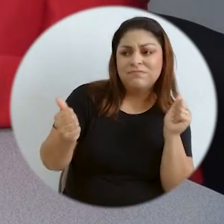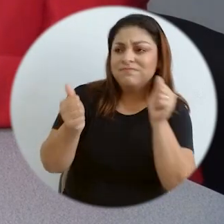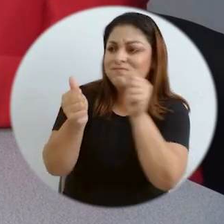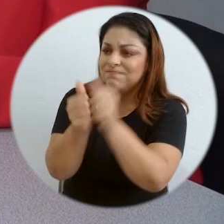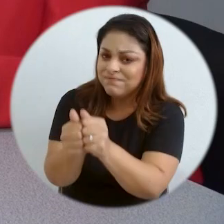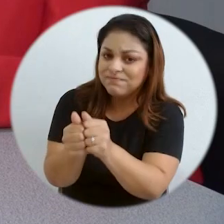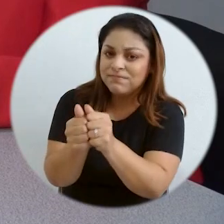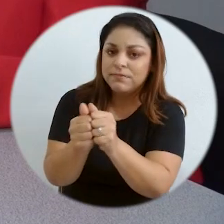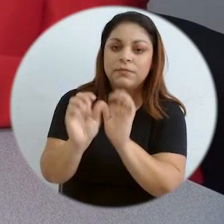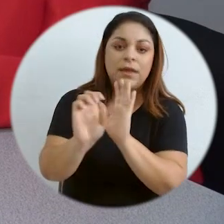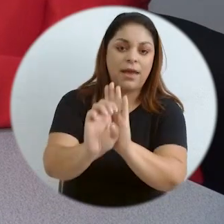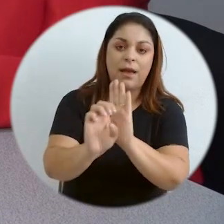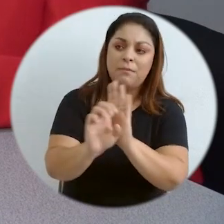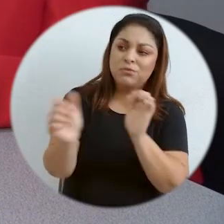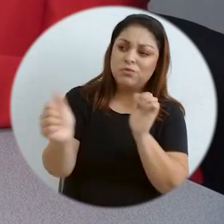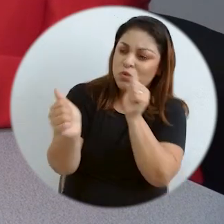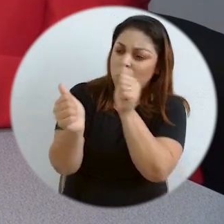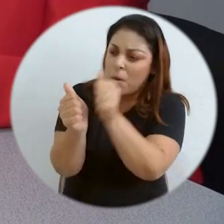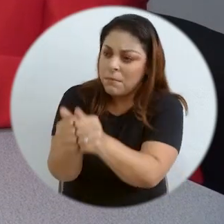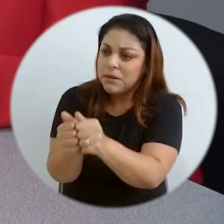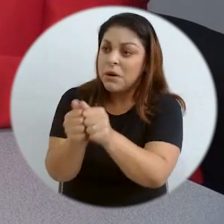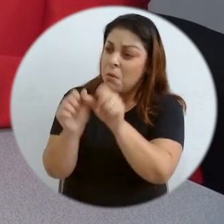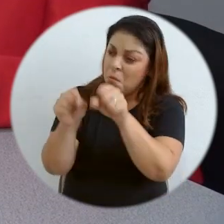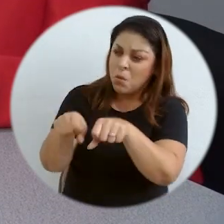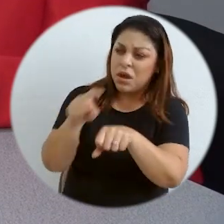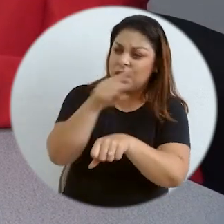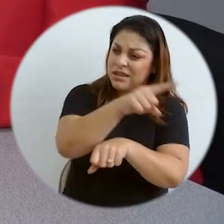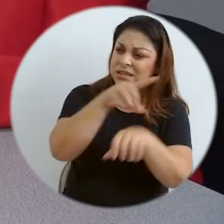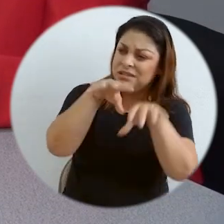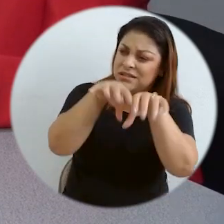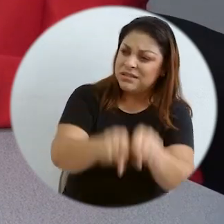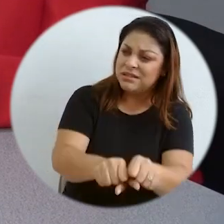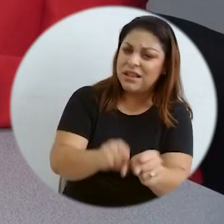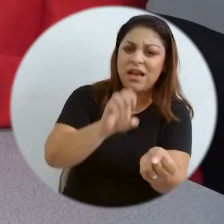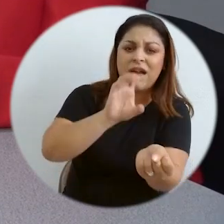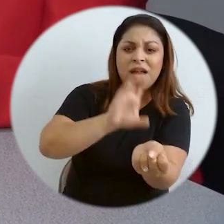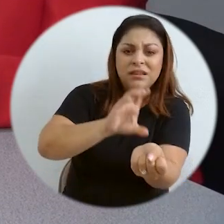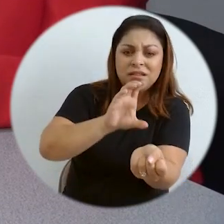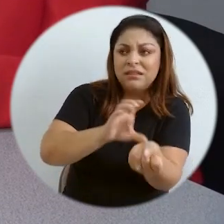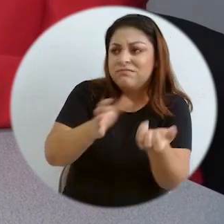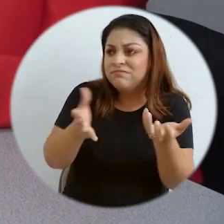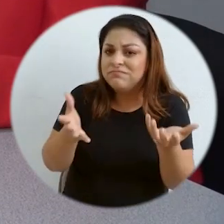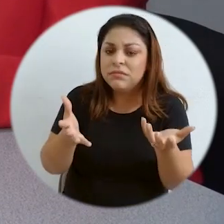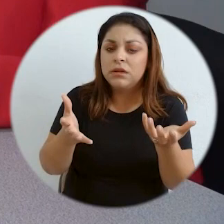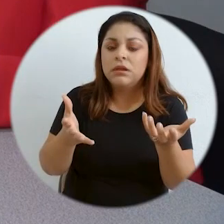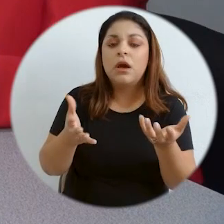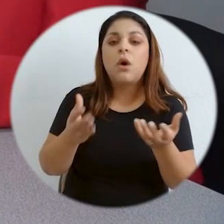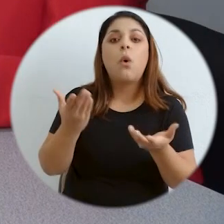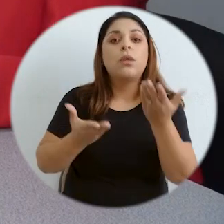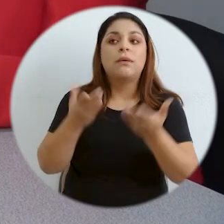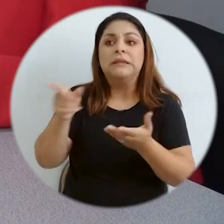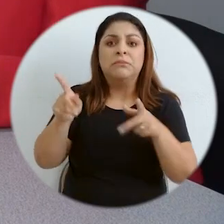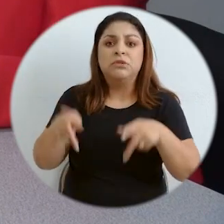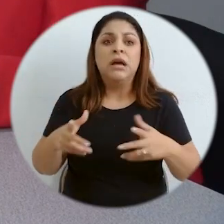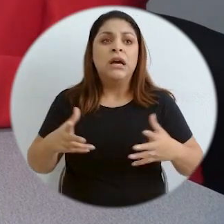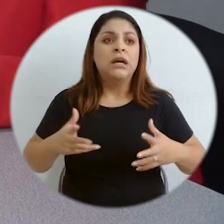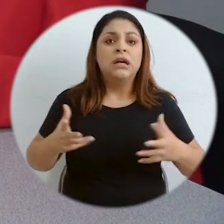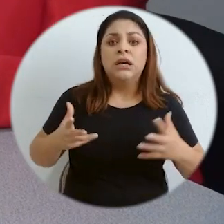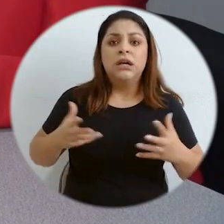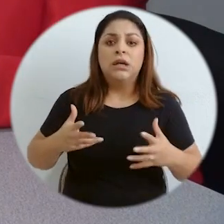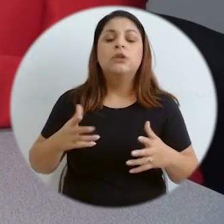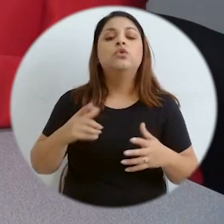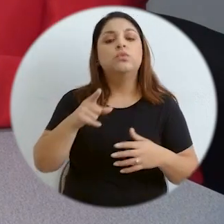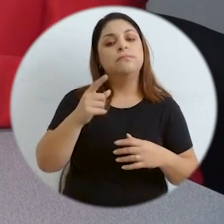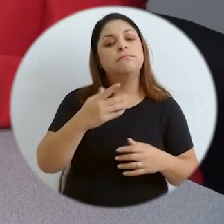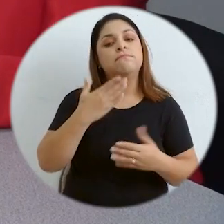Puedo acompañarte, por ejemplo, o sea, sacar una cita en el IBAES, o por ejemplo, si la persona en ese momento está en crisis,